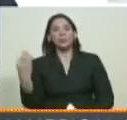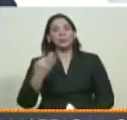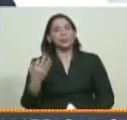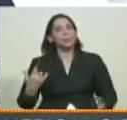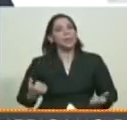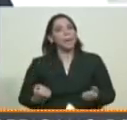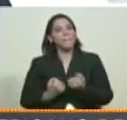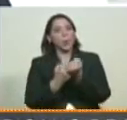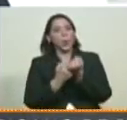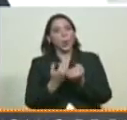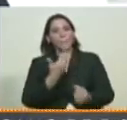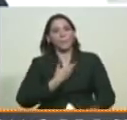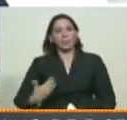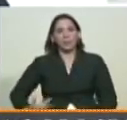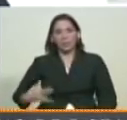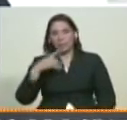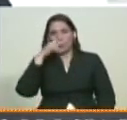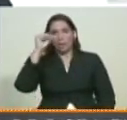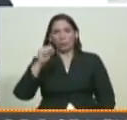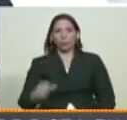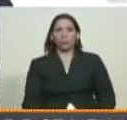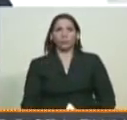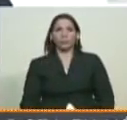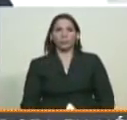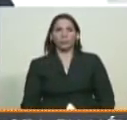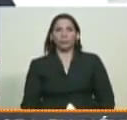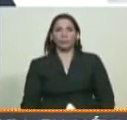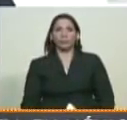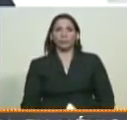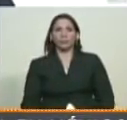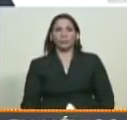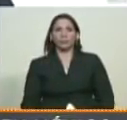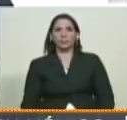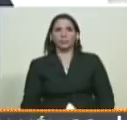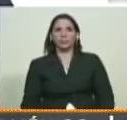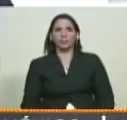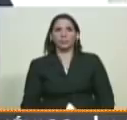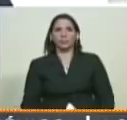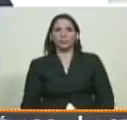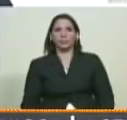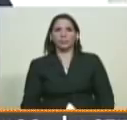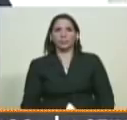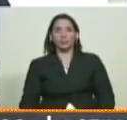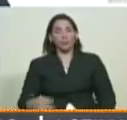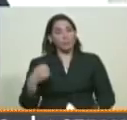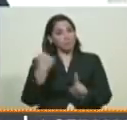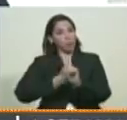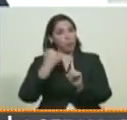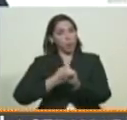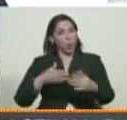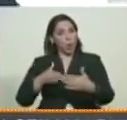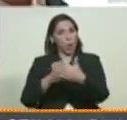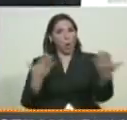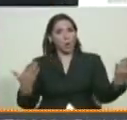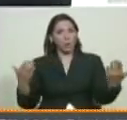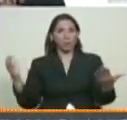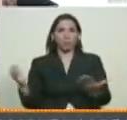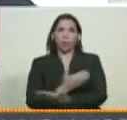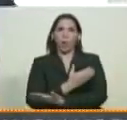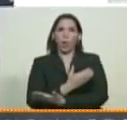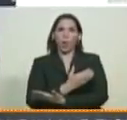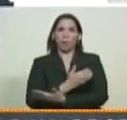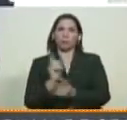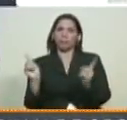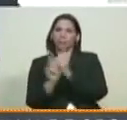la República, Nicolás Maduro Moros, como jefe de Estado, habida cuenta que la lucha contra la corrupción se ha convertido en